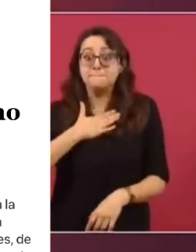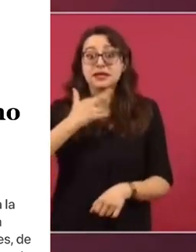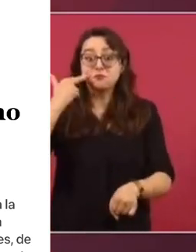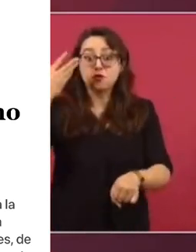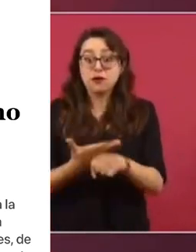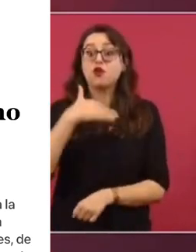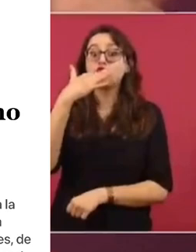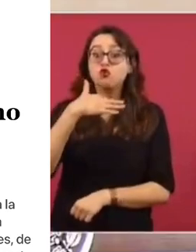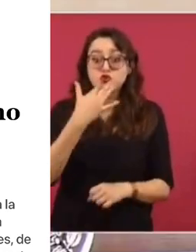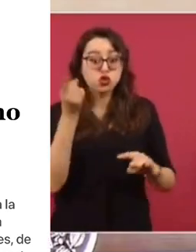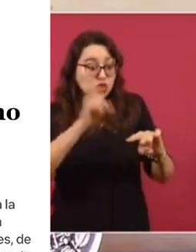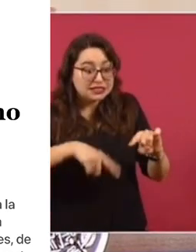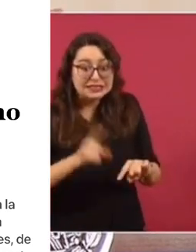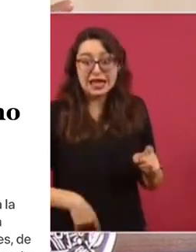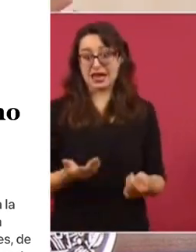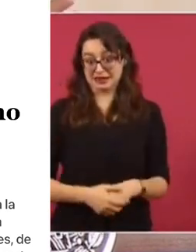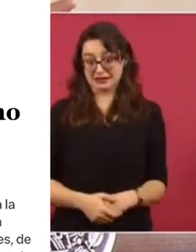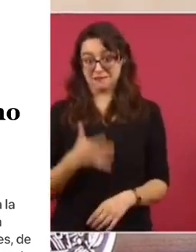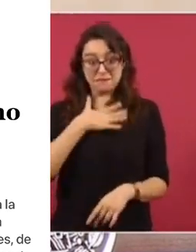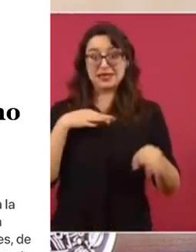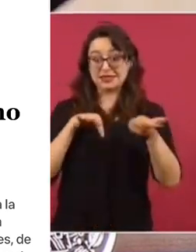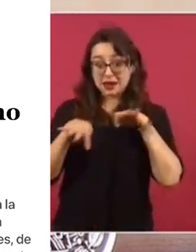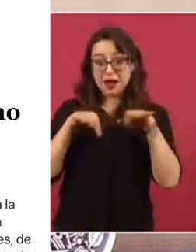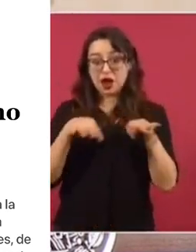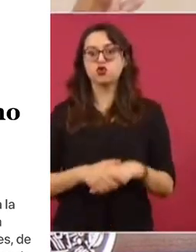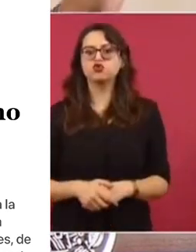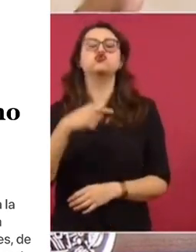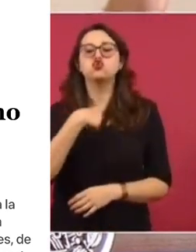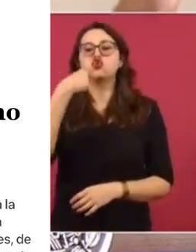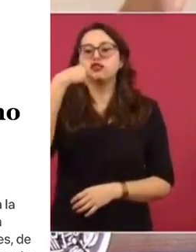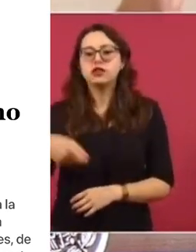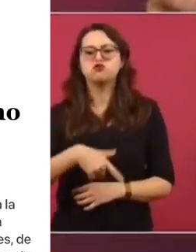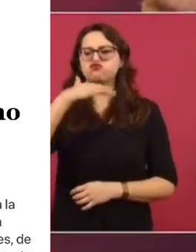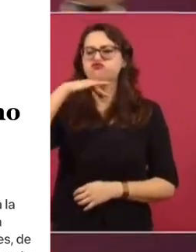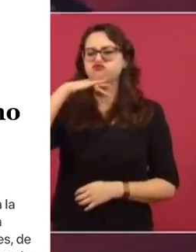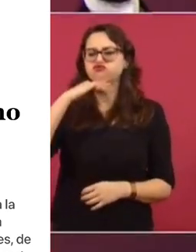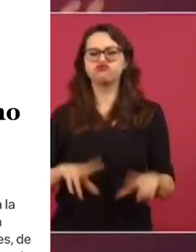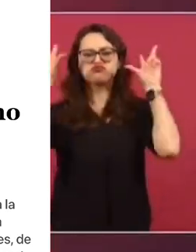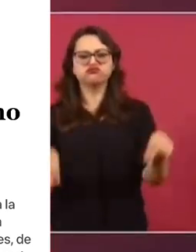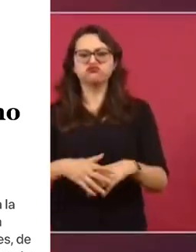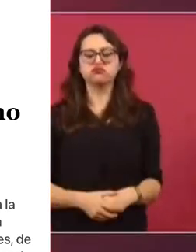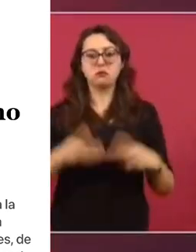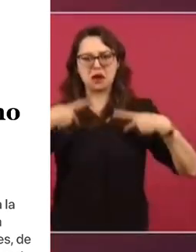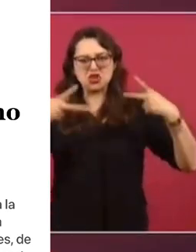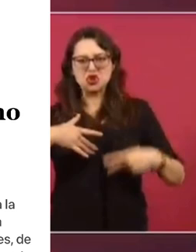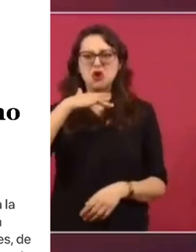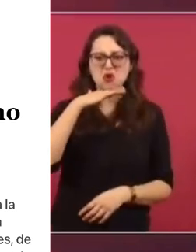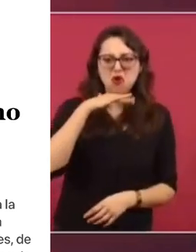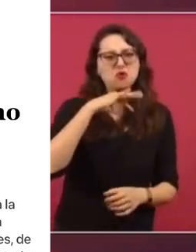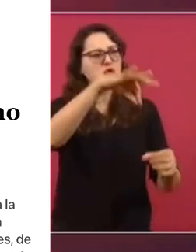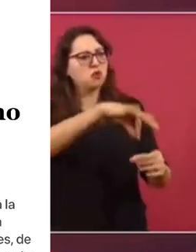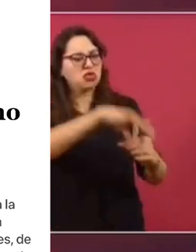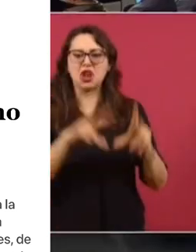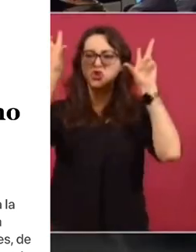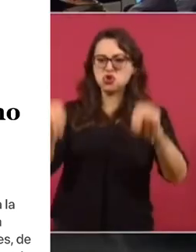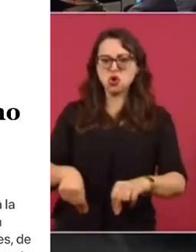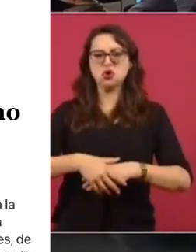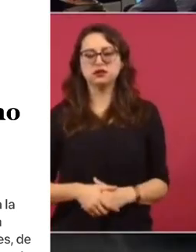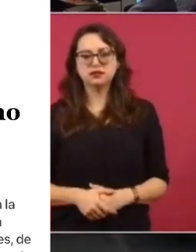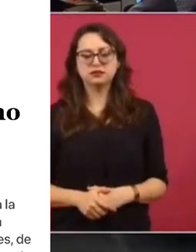de México. Entonces, yo digo no a los corruptos, ni un voto a los corruptos. ¿Hay pruebas o no hay pruebas?